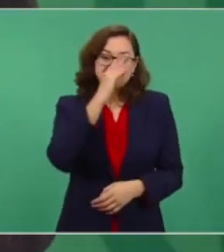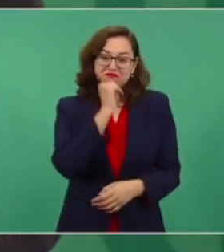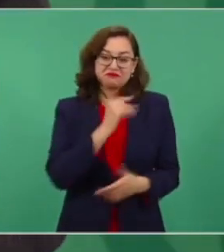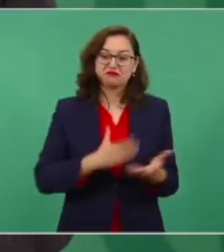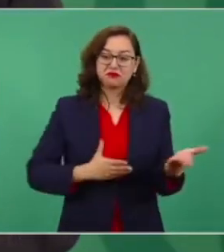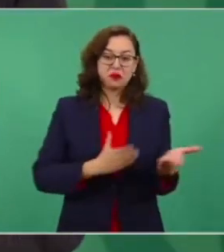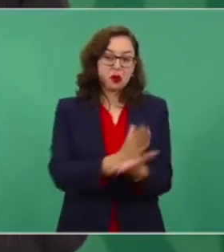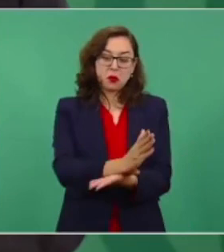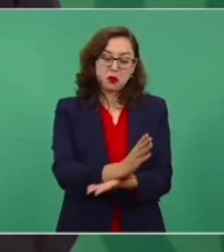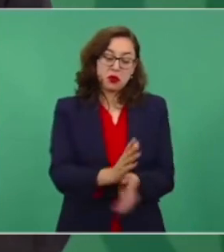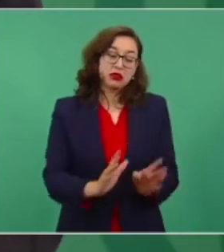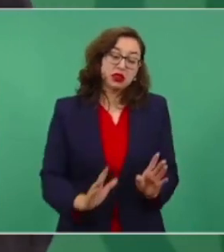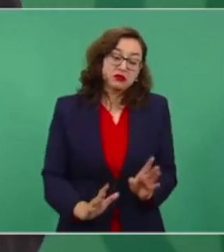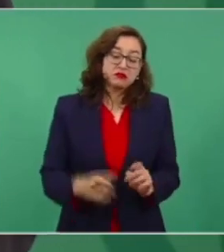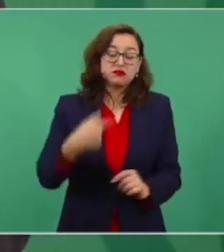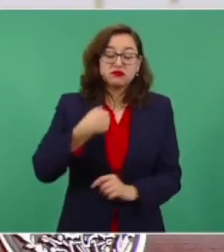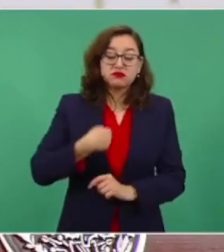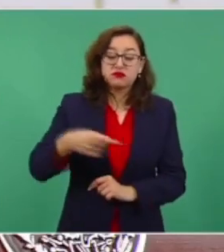podría